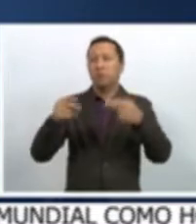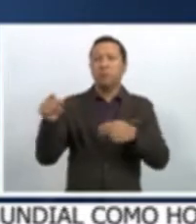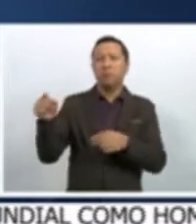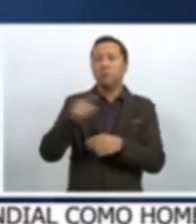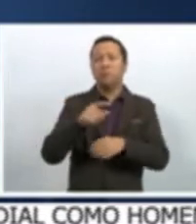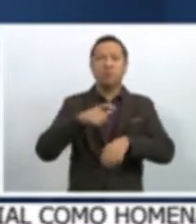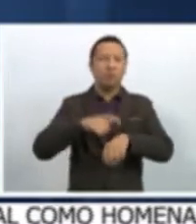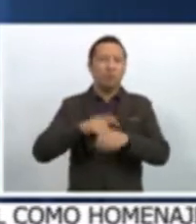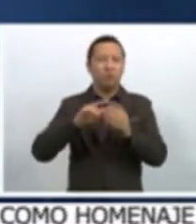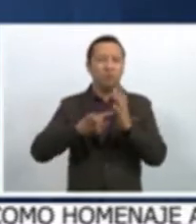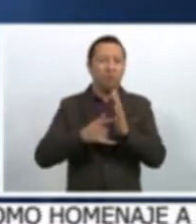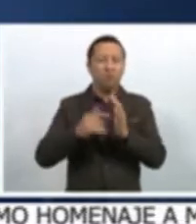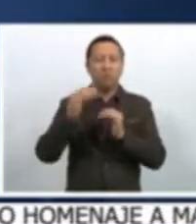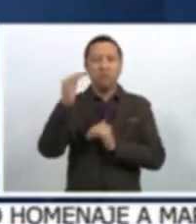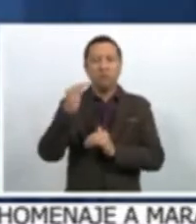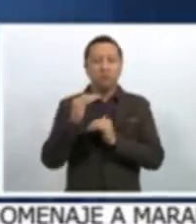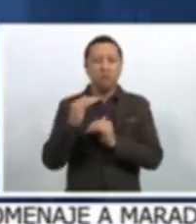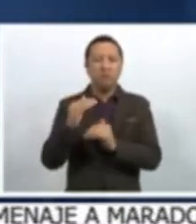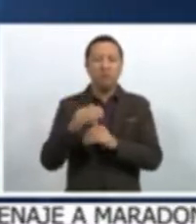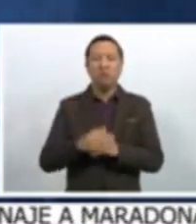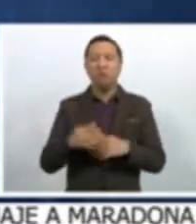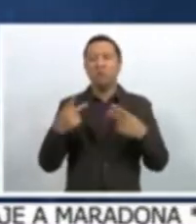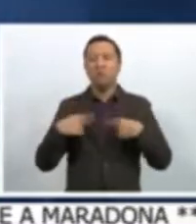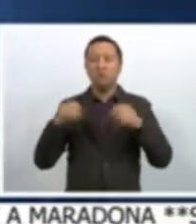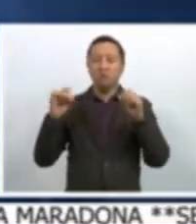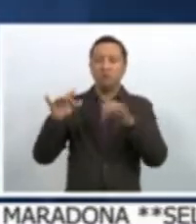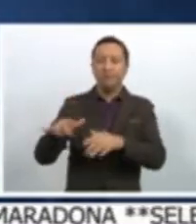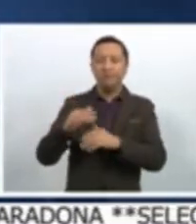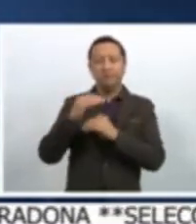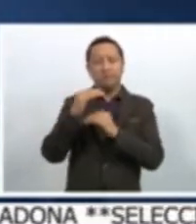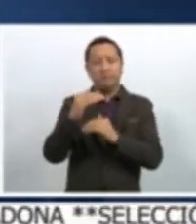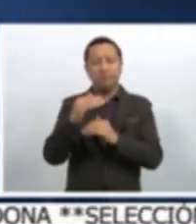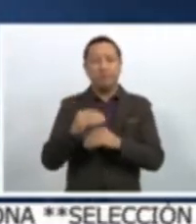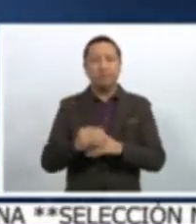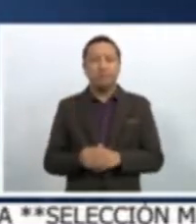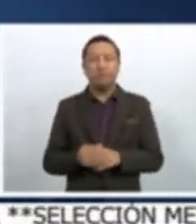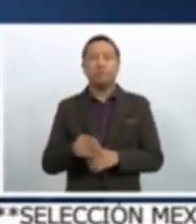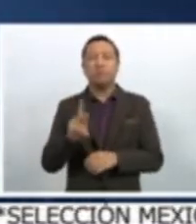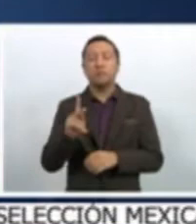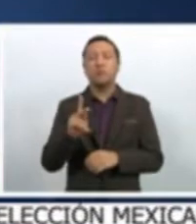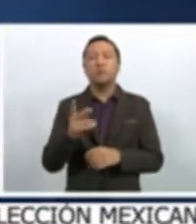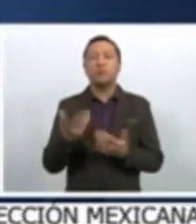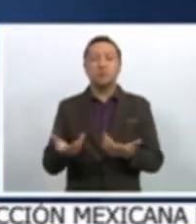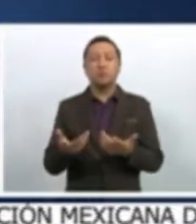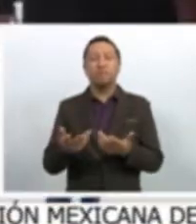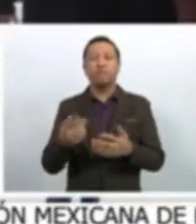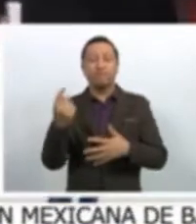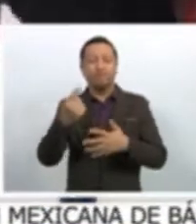horario, en personal, etcétera, etcétera. Siguen con el mismo método de los sueldos reducidos.